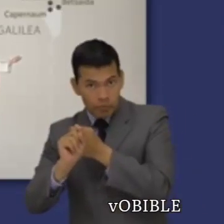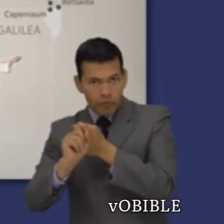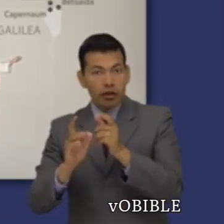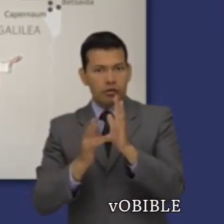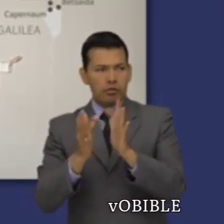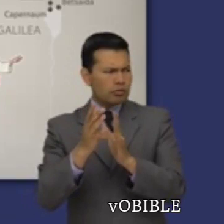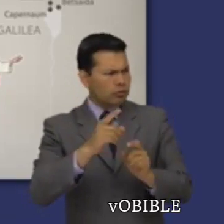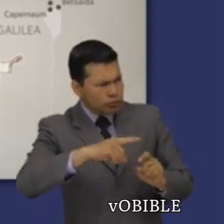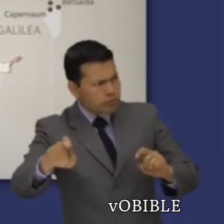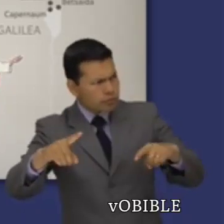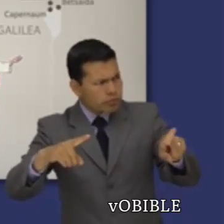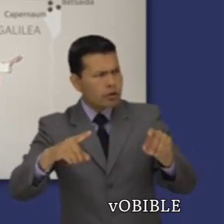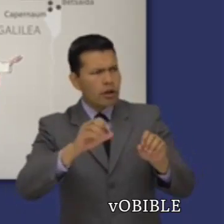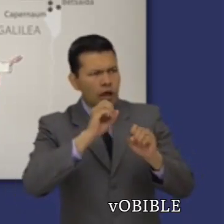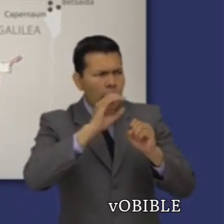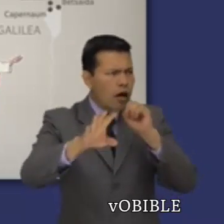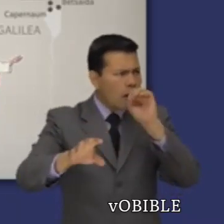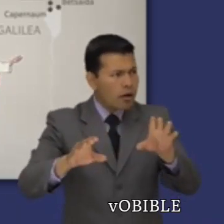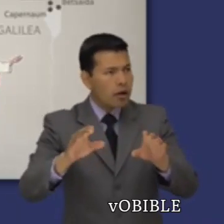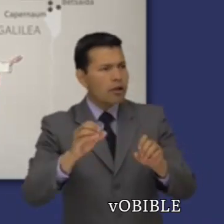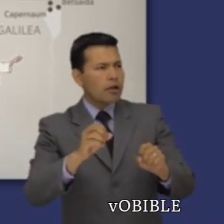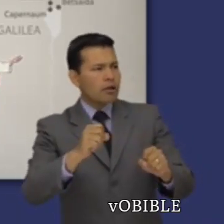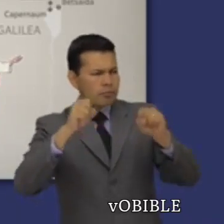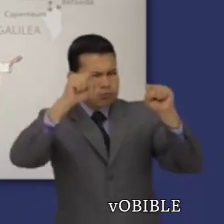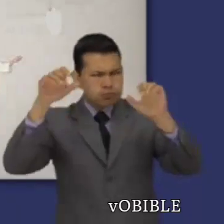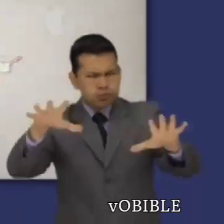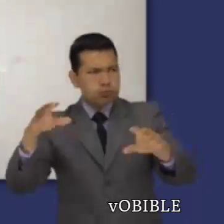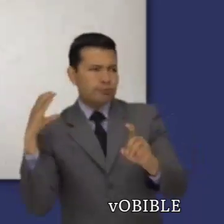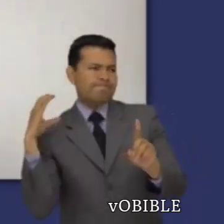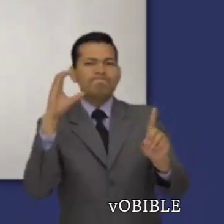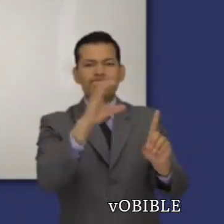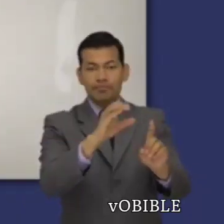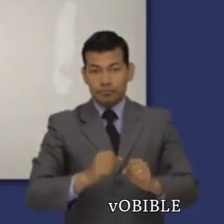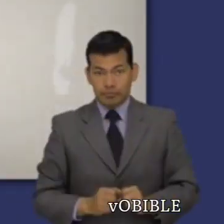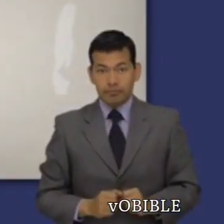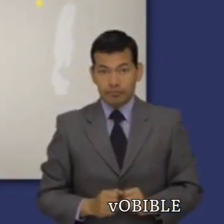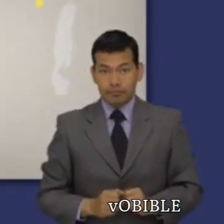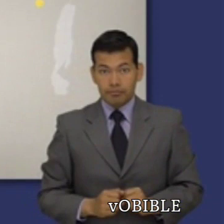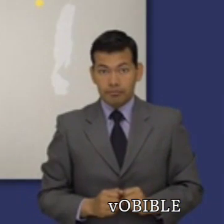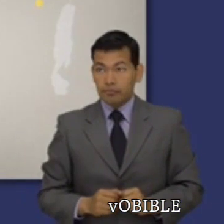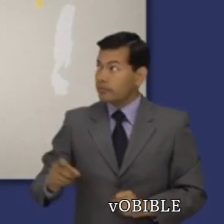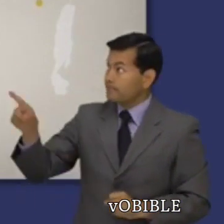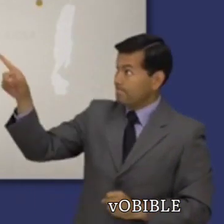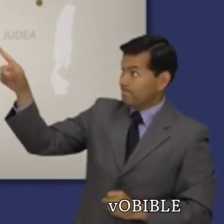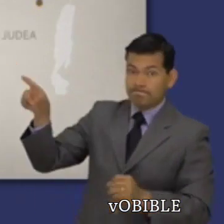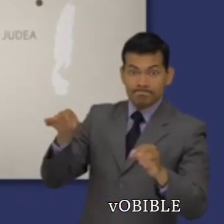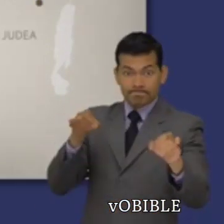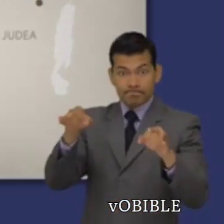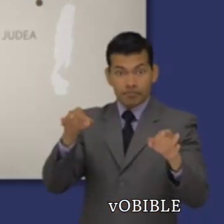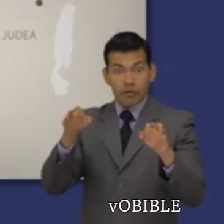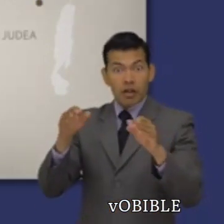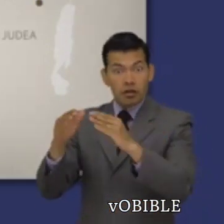12 a predicar el mensaje del reino y a curar enfermos. Desde el capítulo 10 hasta la mitad del 19, se